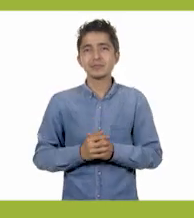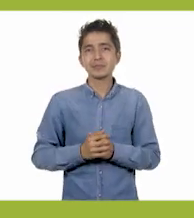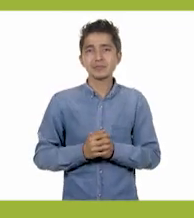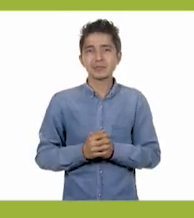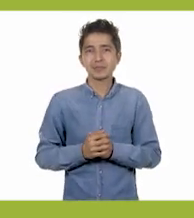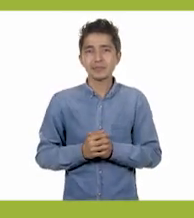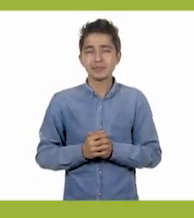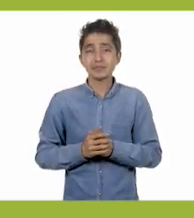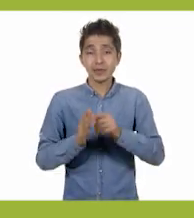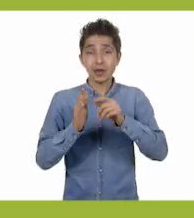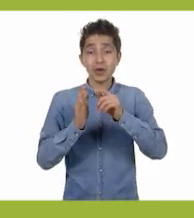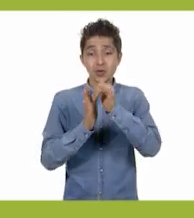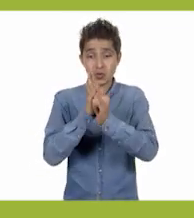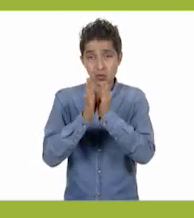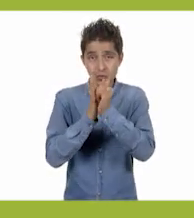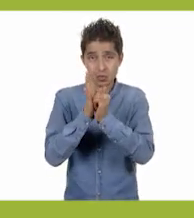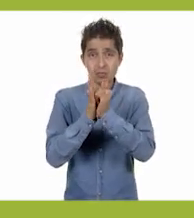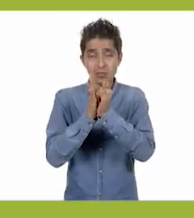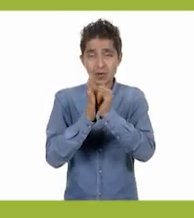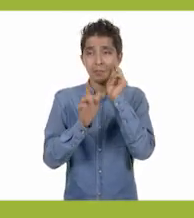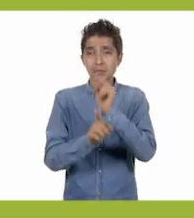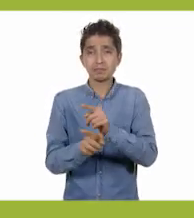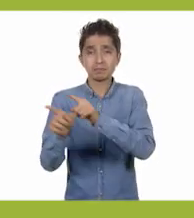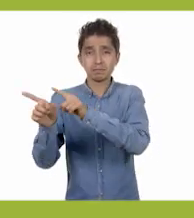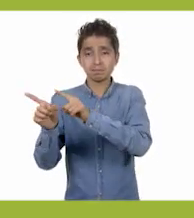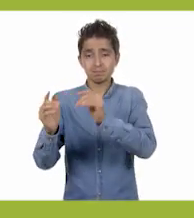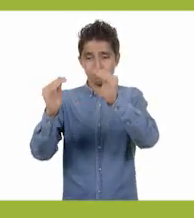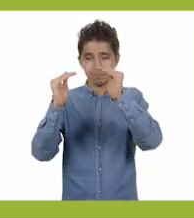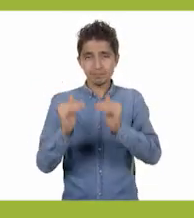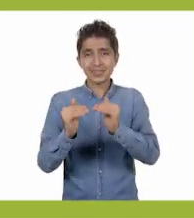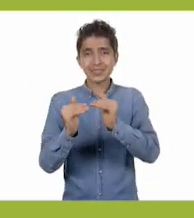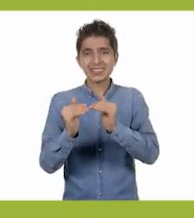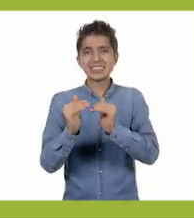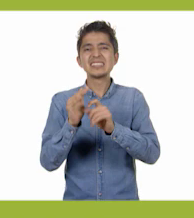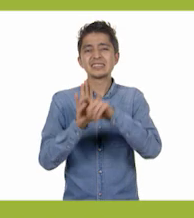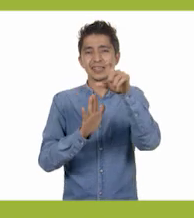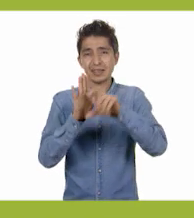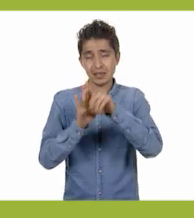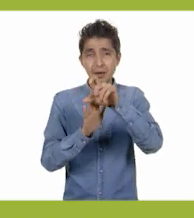@sep-mx. YouTube Canal SEP. Instagram